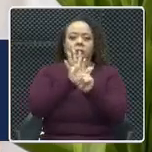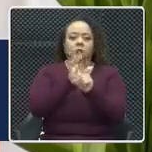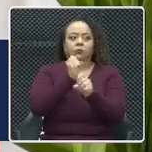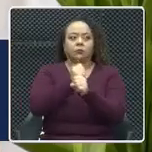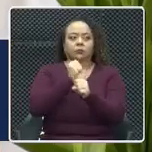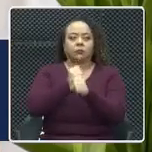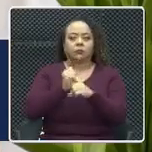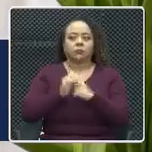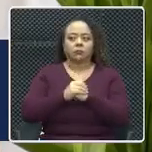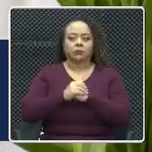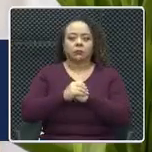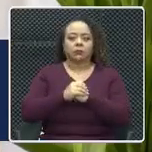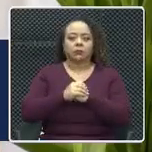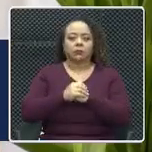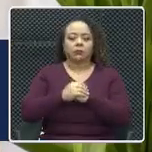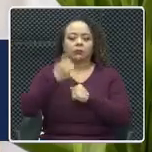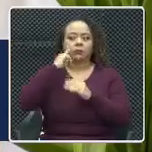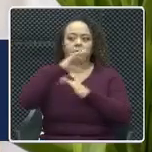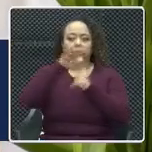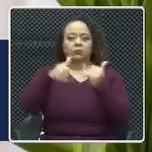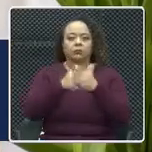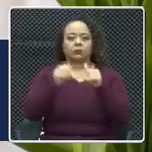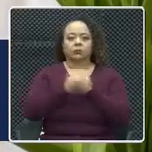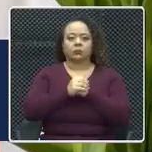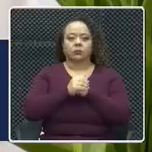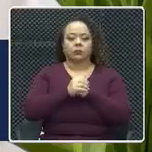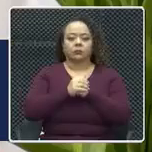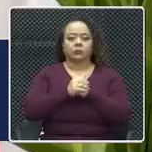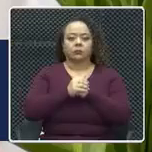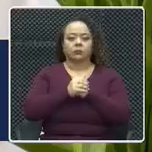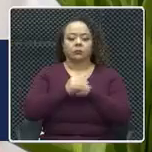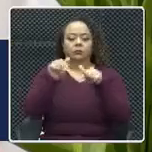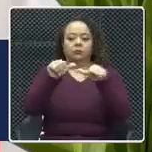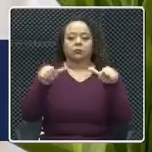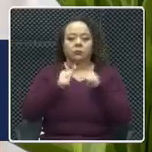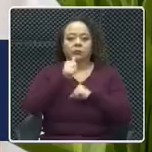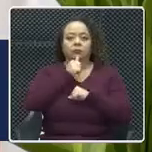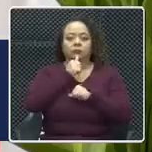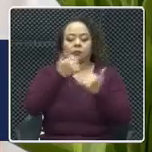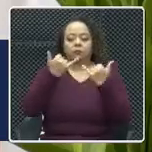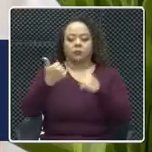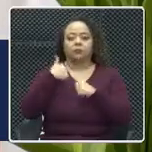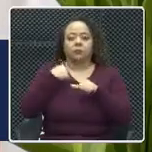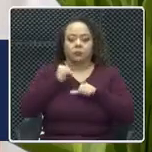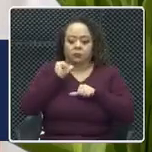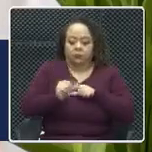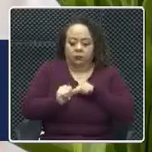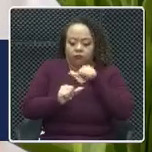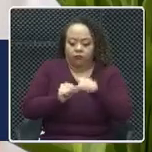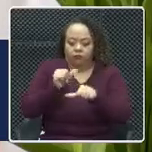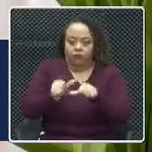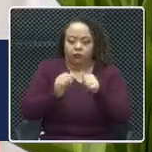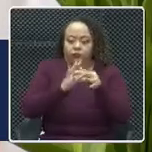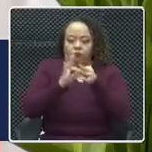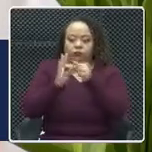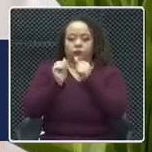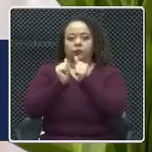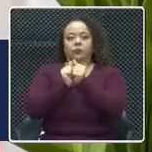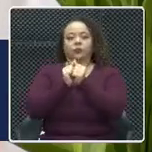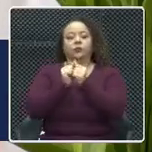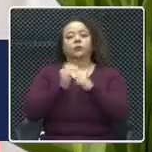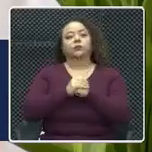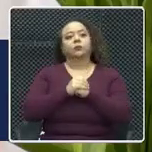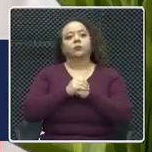laboral para todo el sector privado. Ya tenemos los esfuerzos realizados en conjunto con